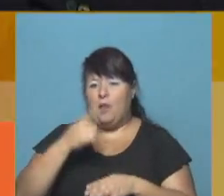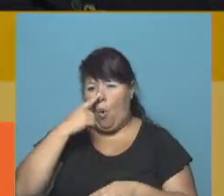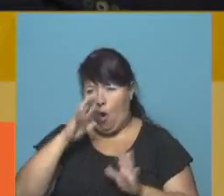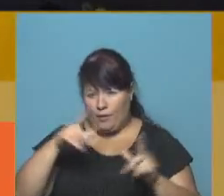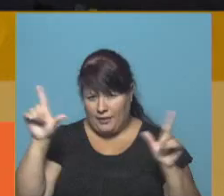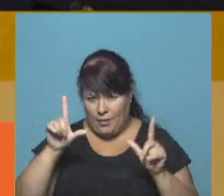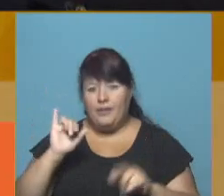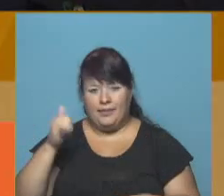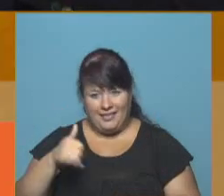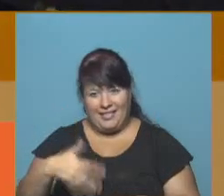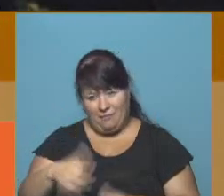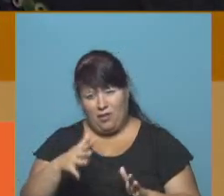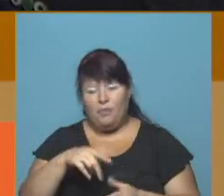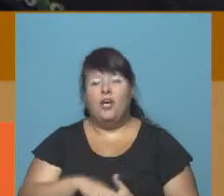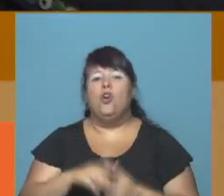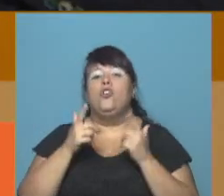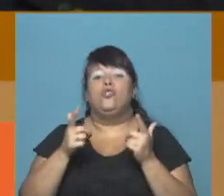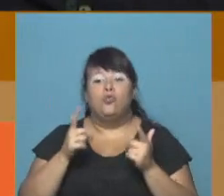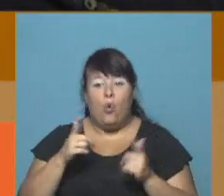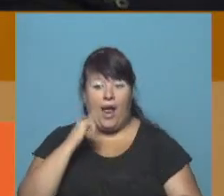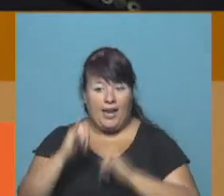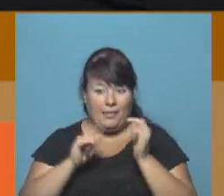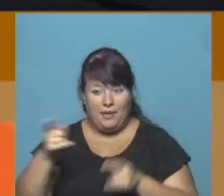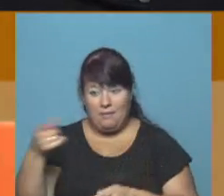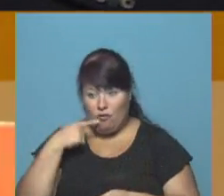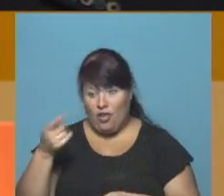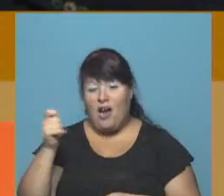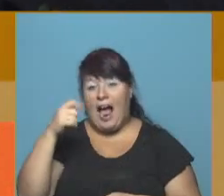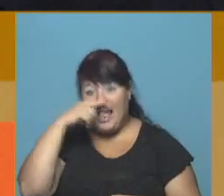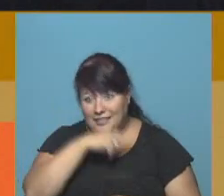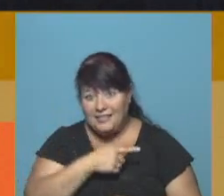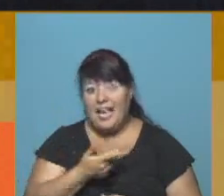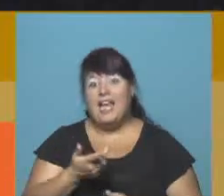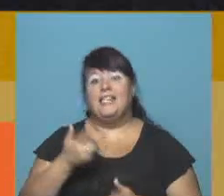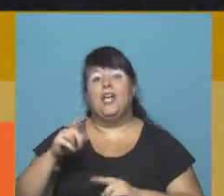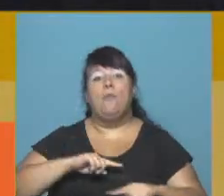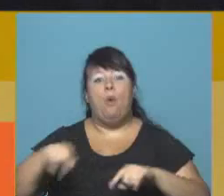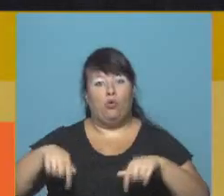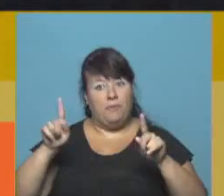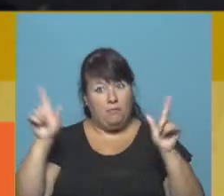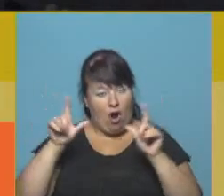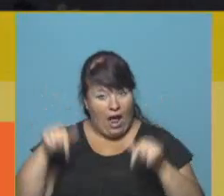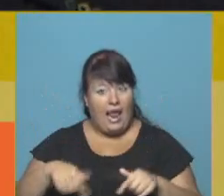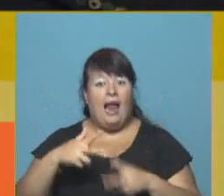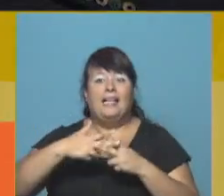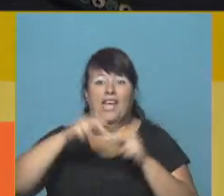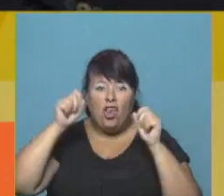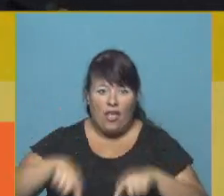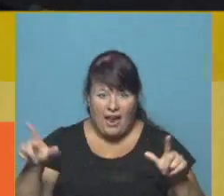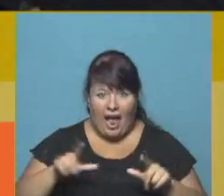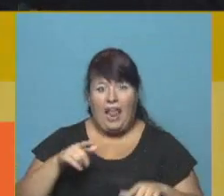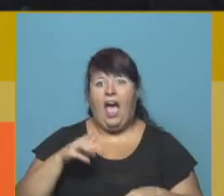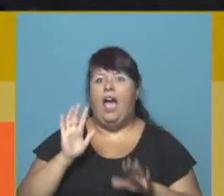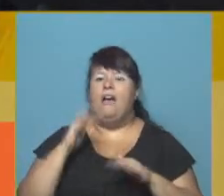¿Ya en la pantalla? Sí, sí. Por suerte, como decía Nico, en Canal 7, que lo produce el canal, con técnicos del canal que